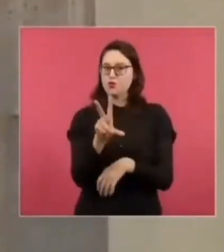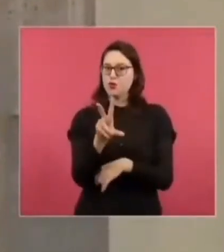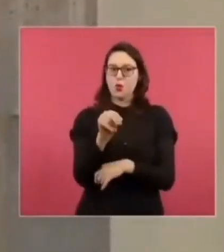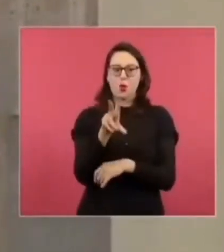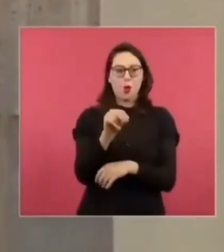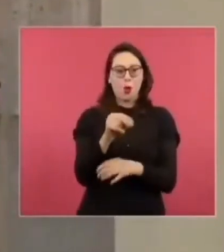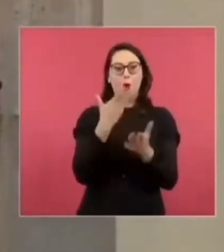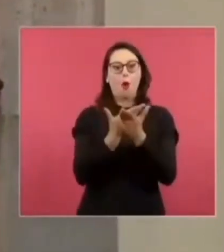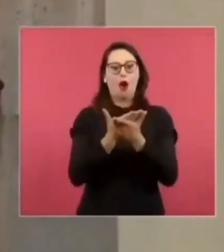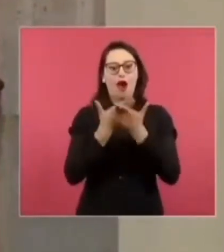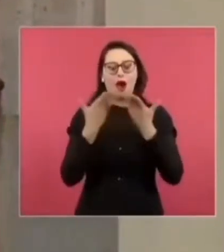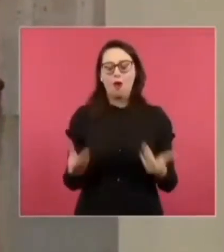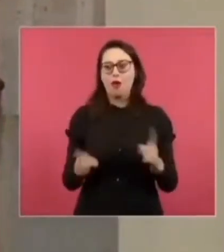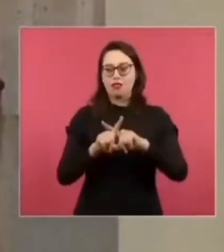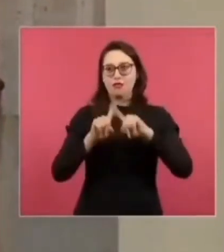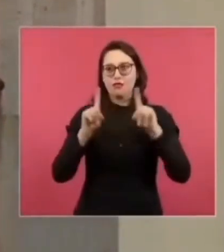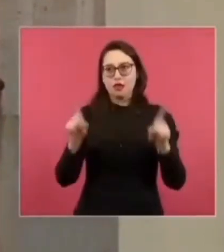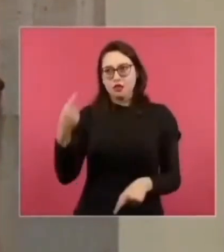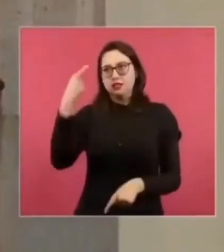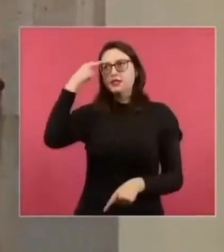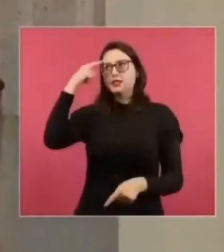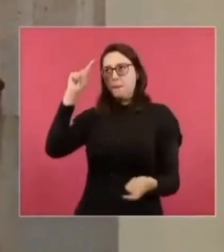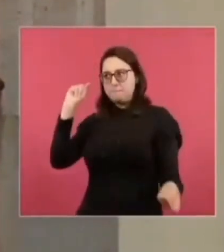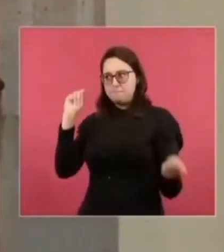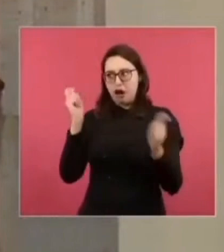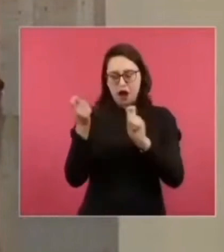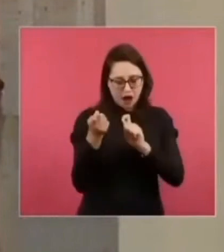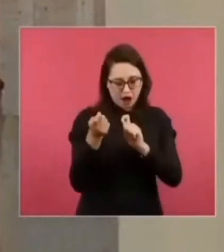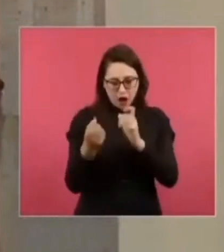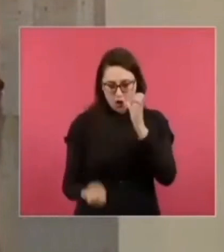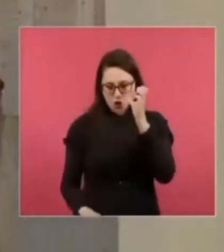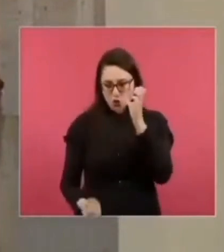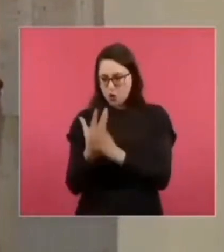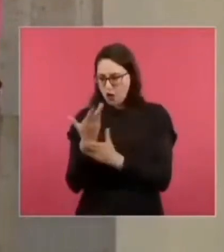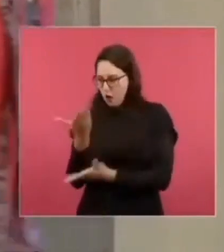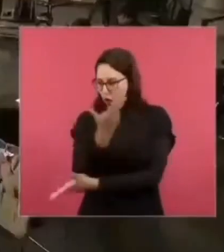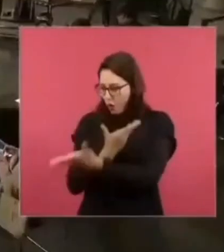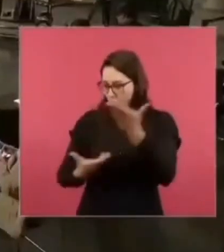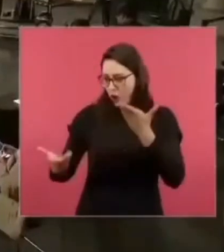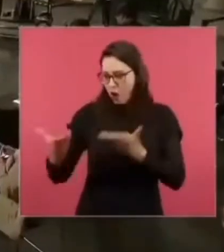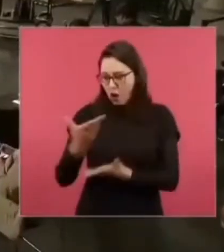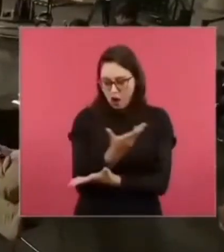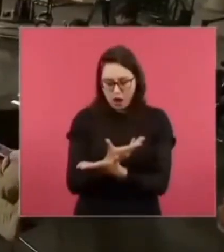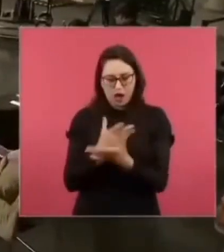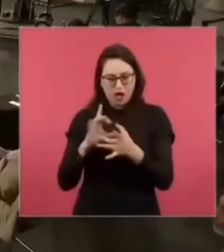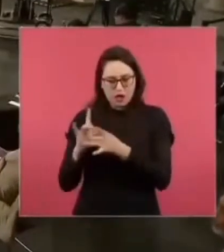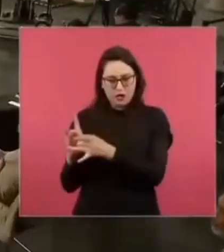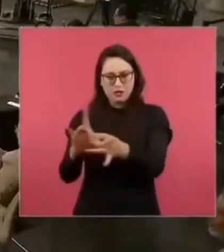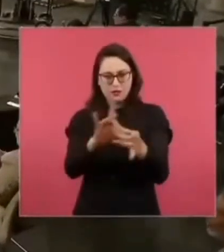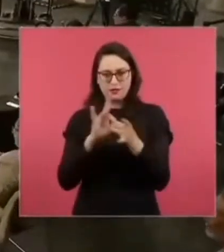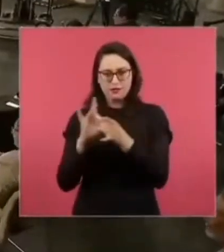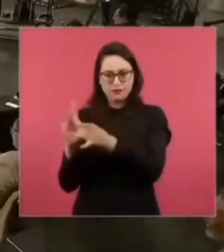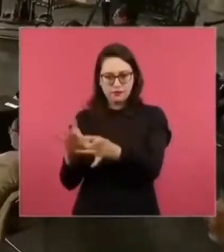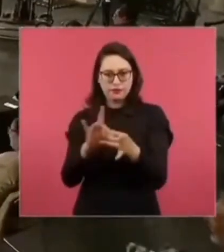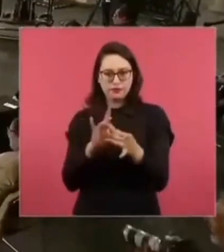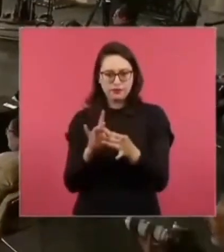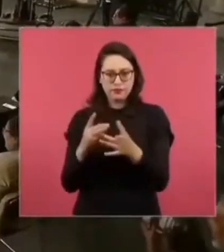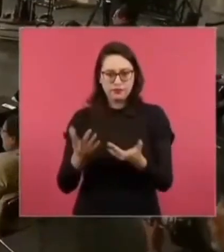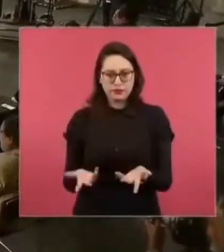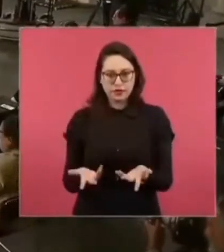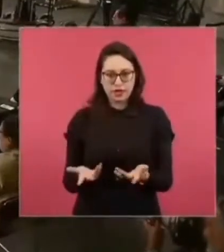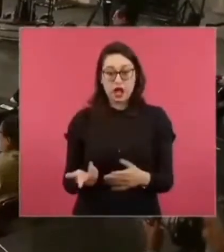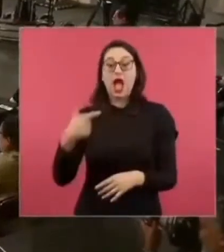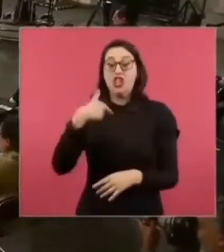solo, no soy individual, sino somos en colectivo, somos todos. Entendió el que entendió, nada más para que